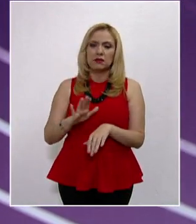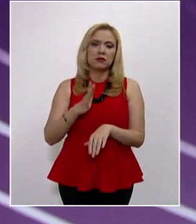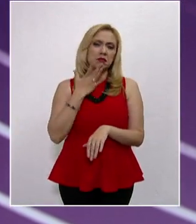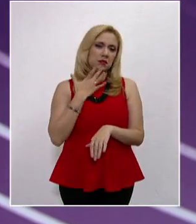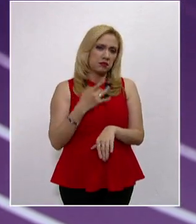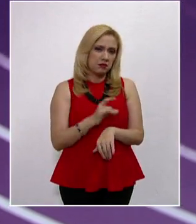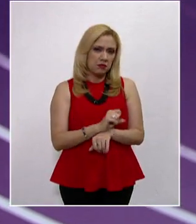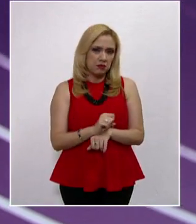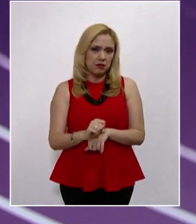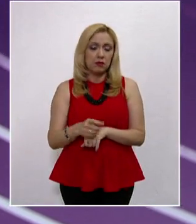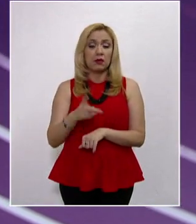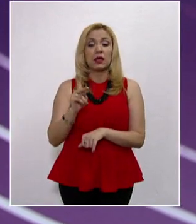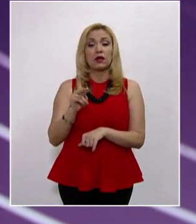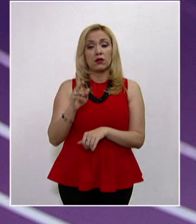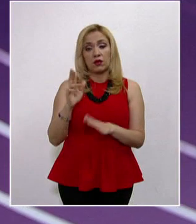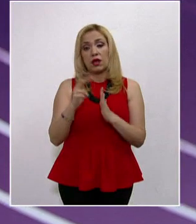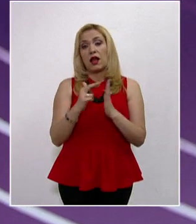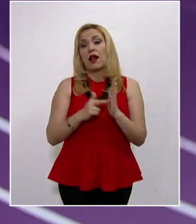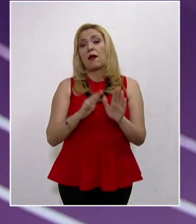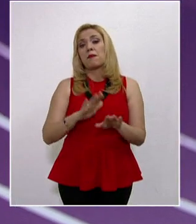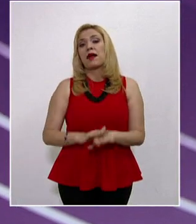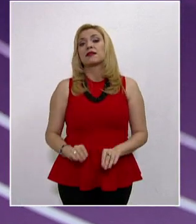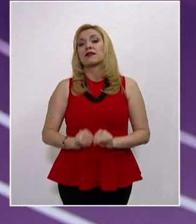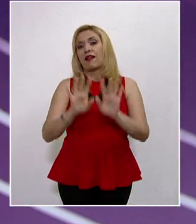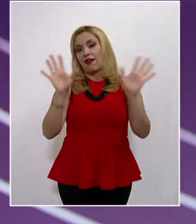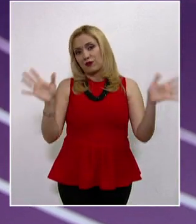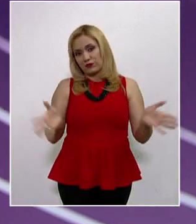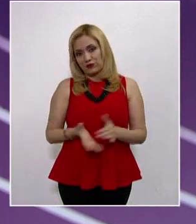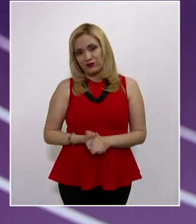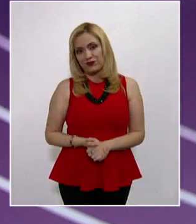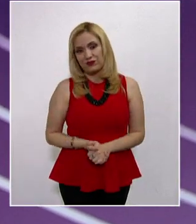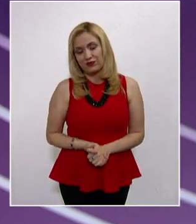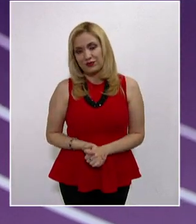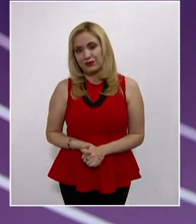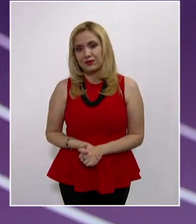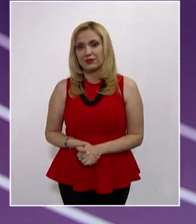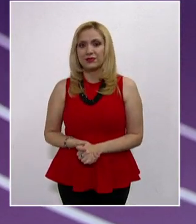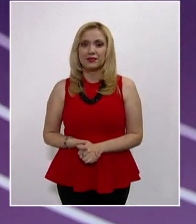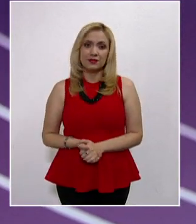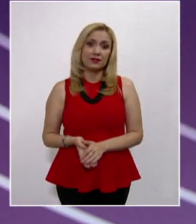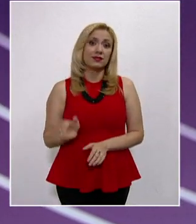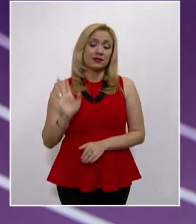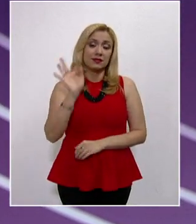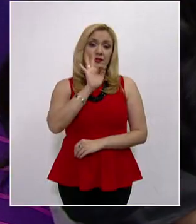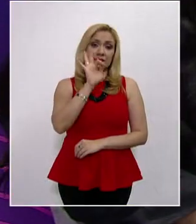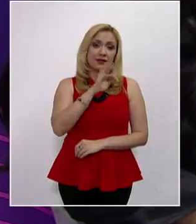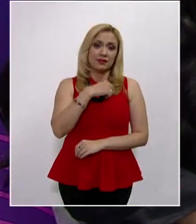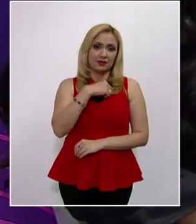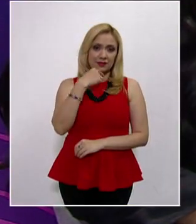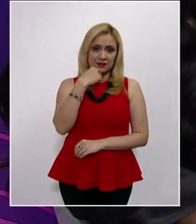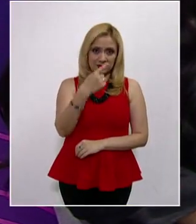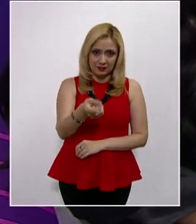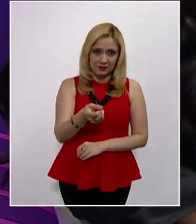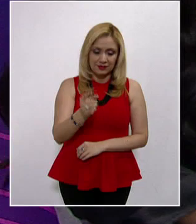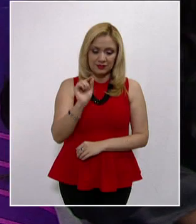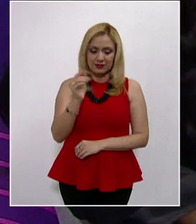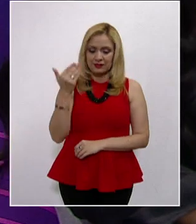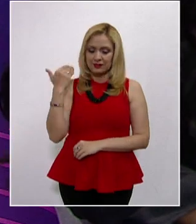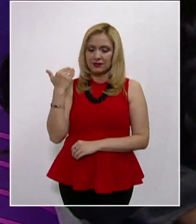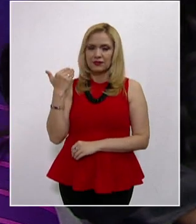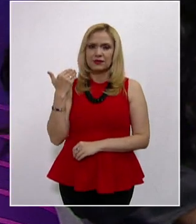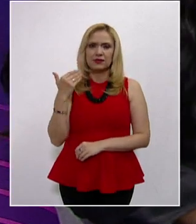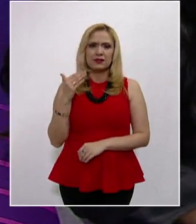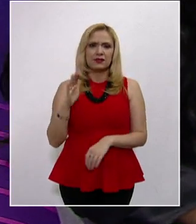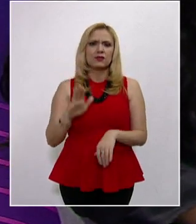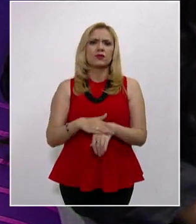simple, terminas generando reglas mucho más claras para resolver el problema. Y es que, bueno, quizá vuelvo a lo que comentábamos en un principio, ¿no?